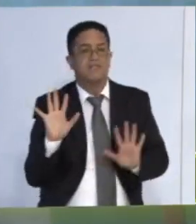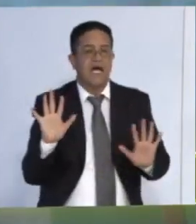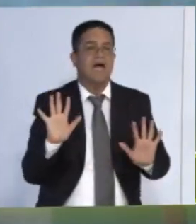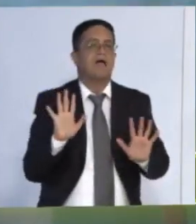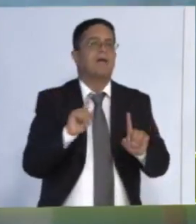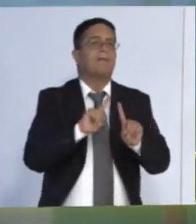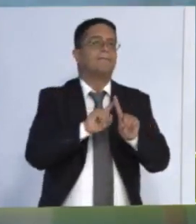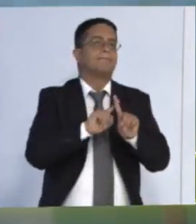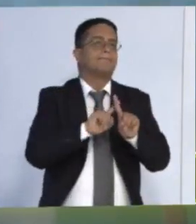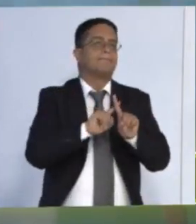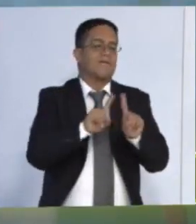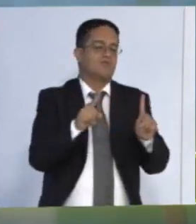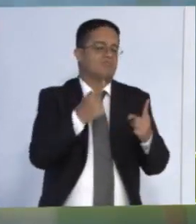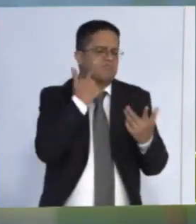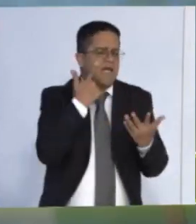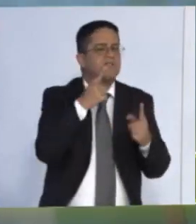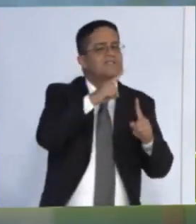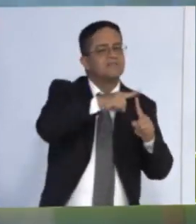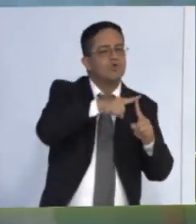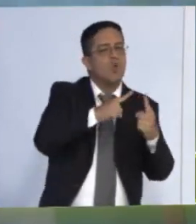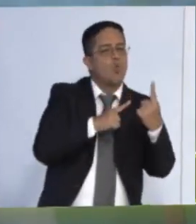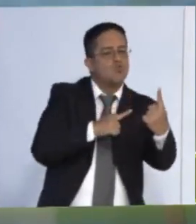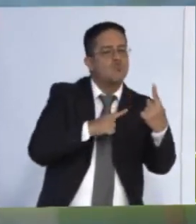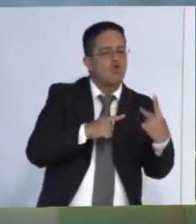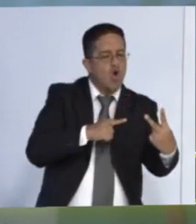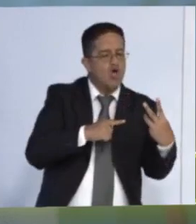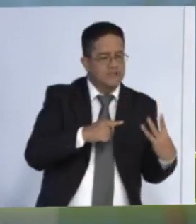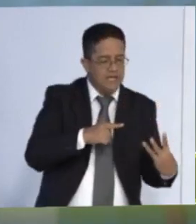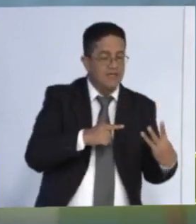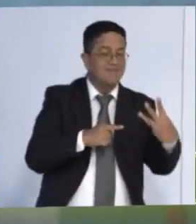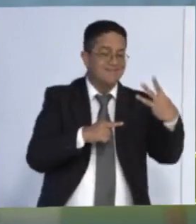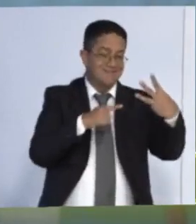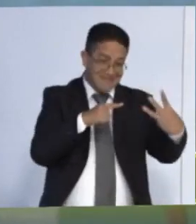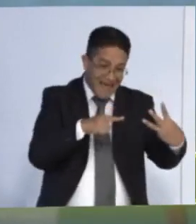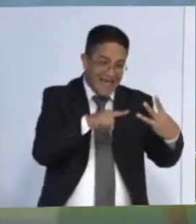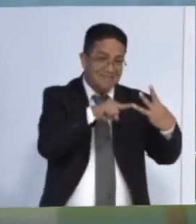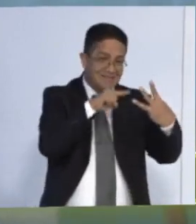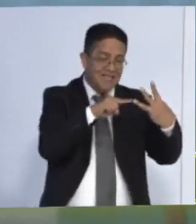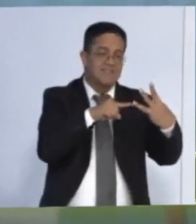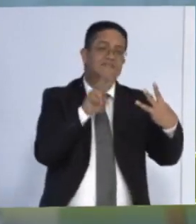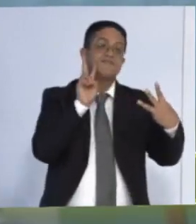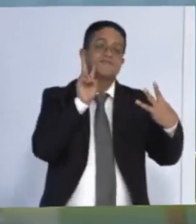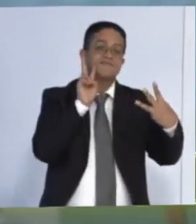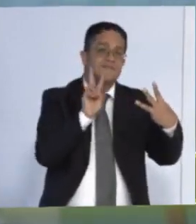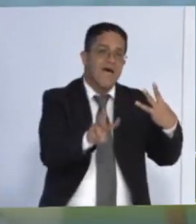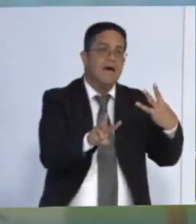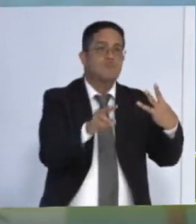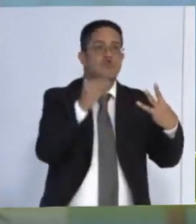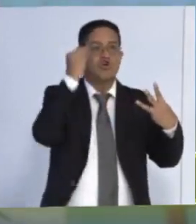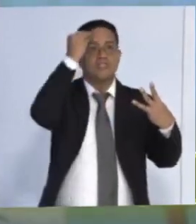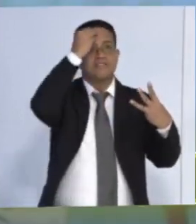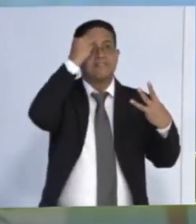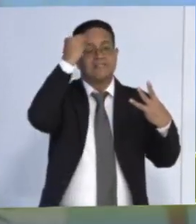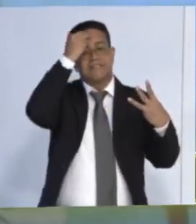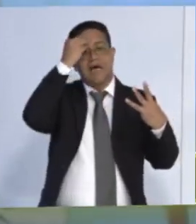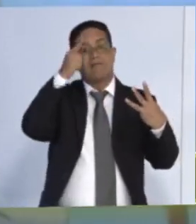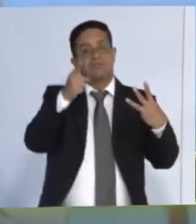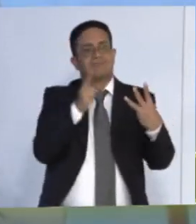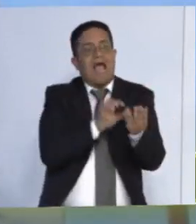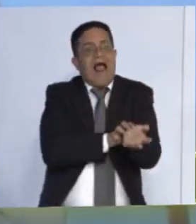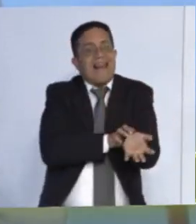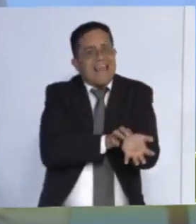normalmente puesto clase 1, 2, 3, 4, etc. Clase 3 en adelante es lo que tomamos en cuenta para considerarlo una